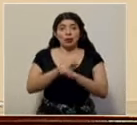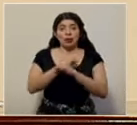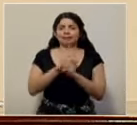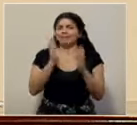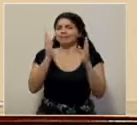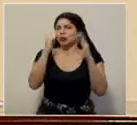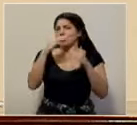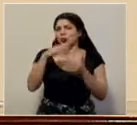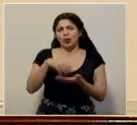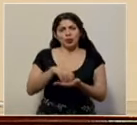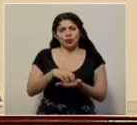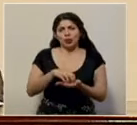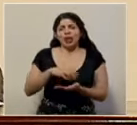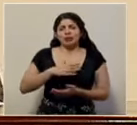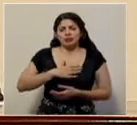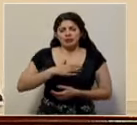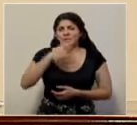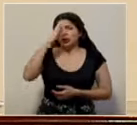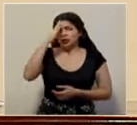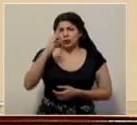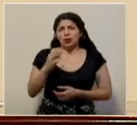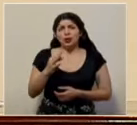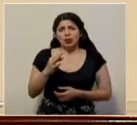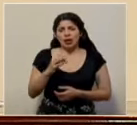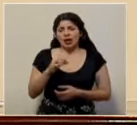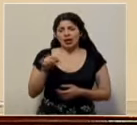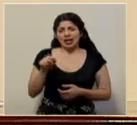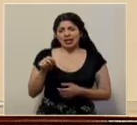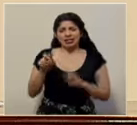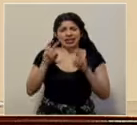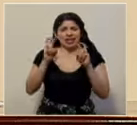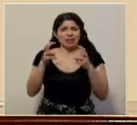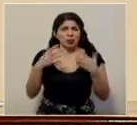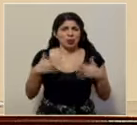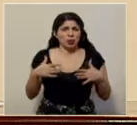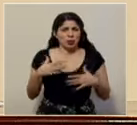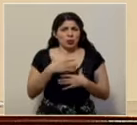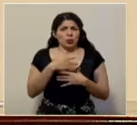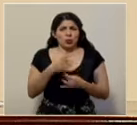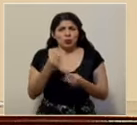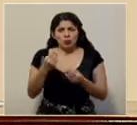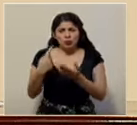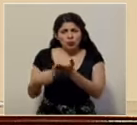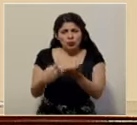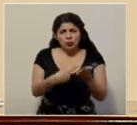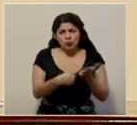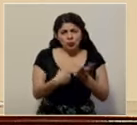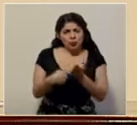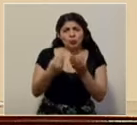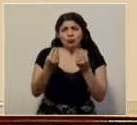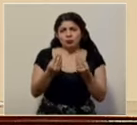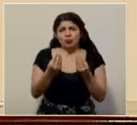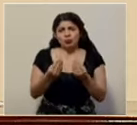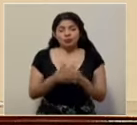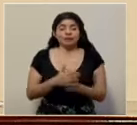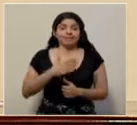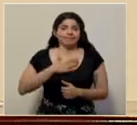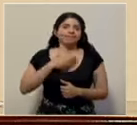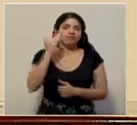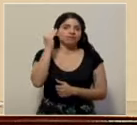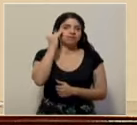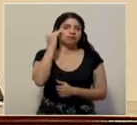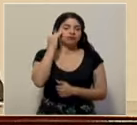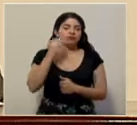cabe duda, don Edgar, yo creo que sí ha sido un tema interesante, muy discutido públicamente. Yo estoy